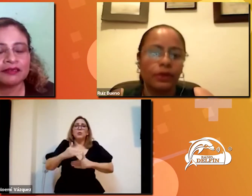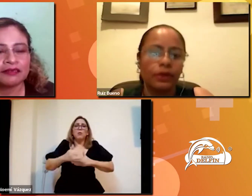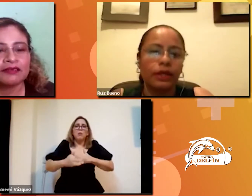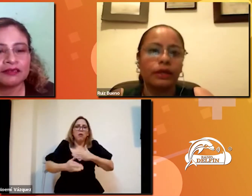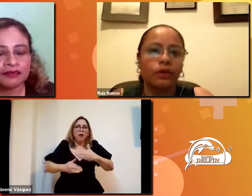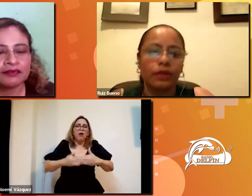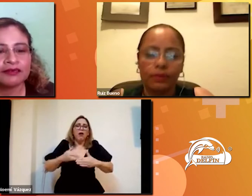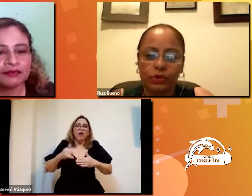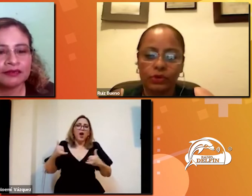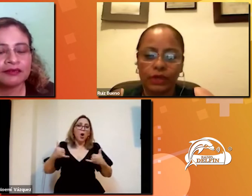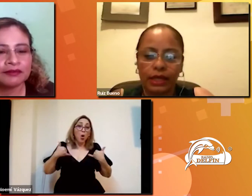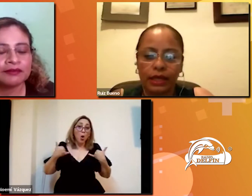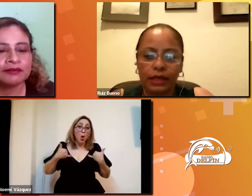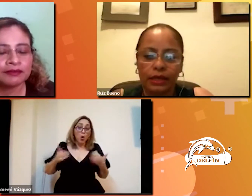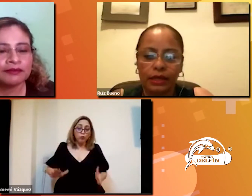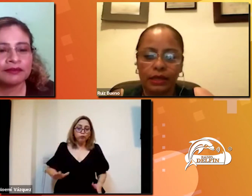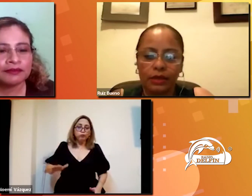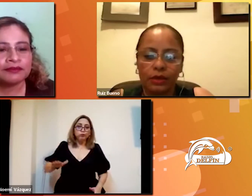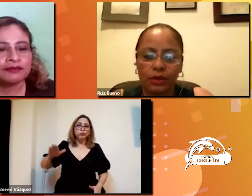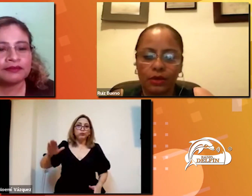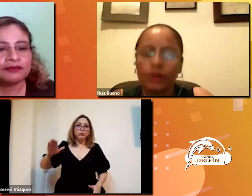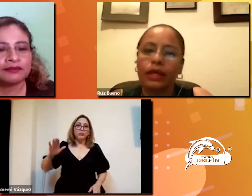¿no? Recordemos que